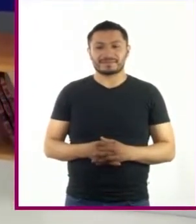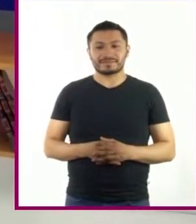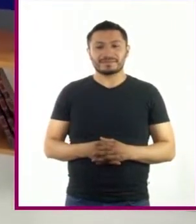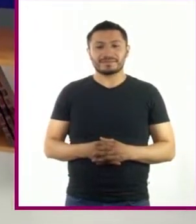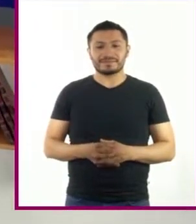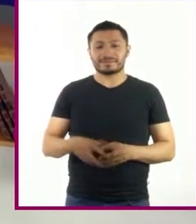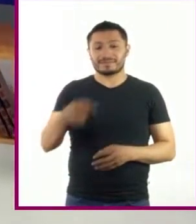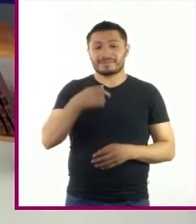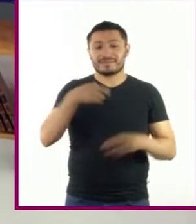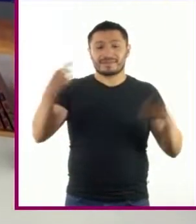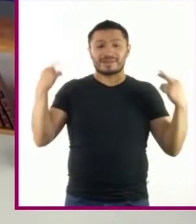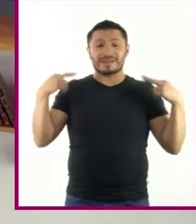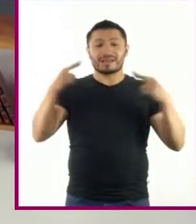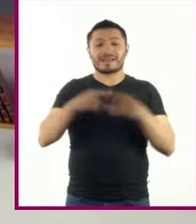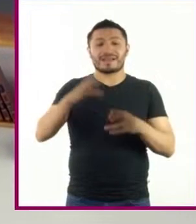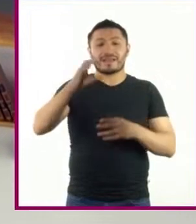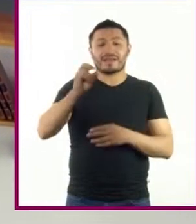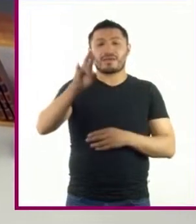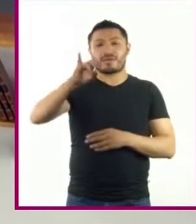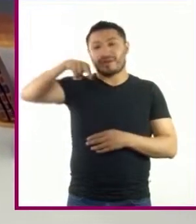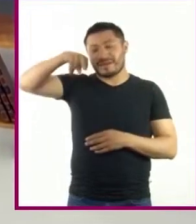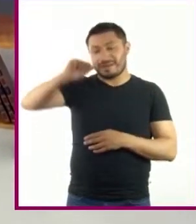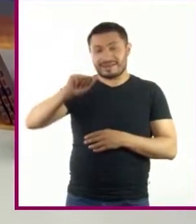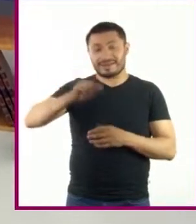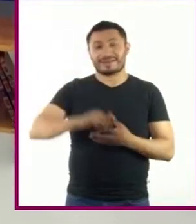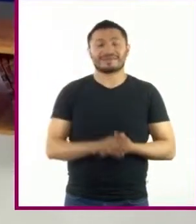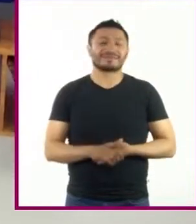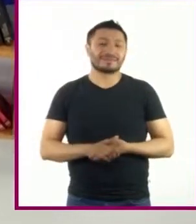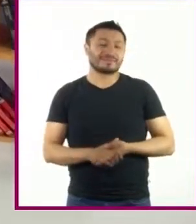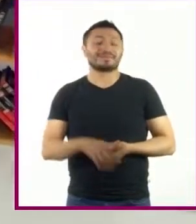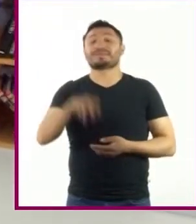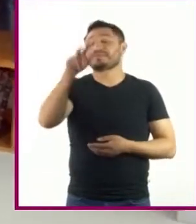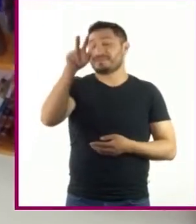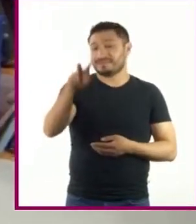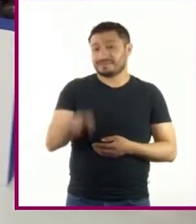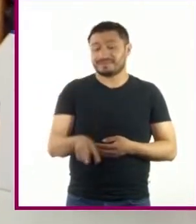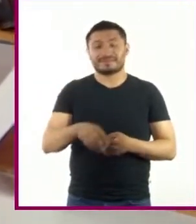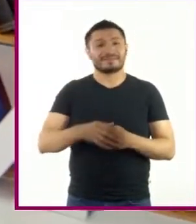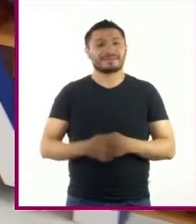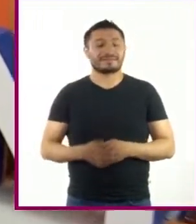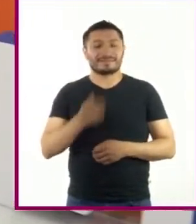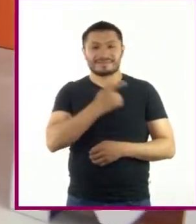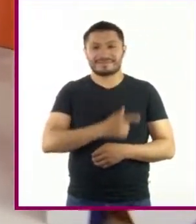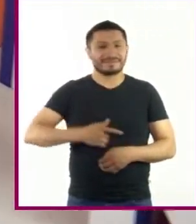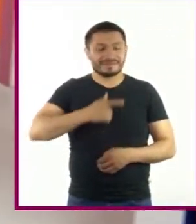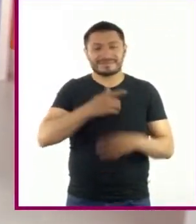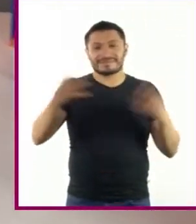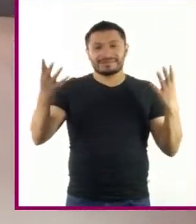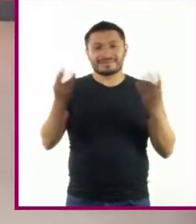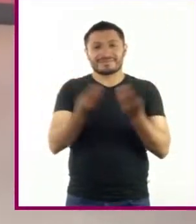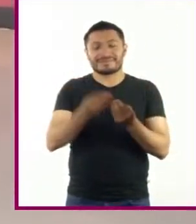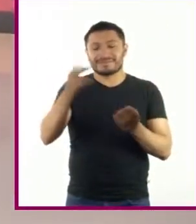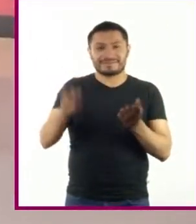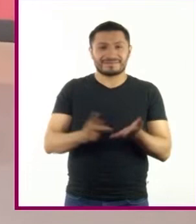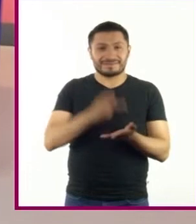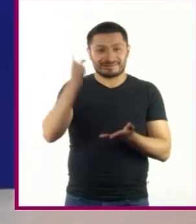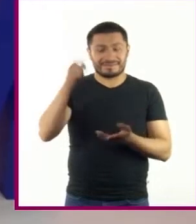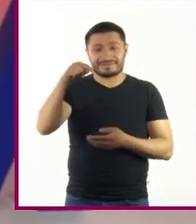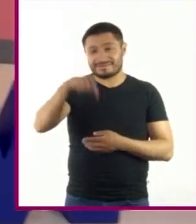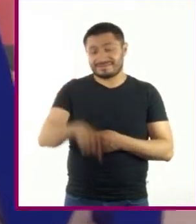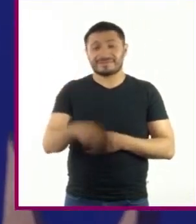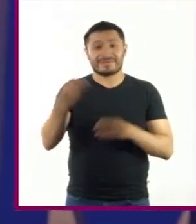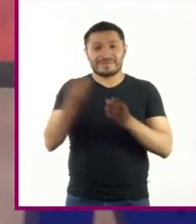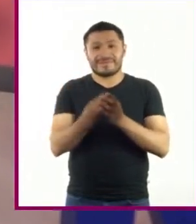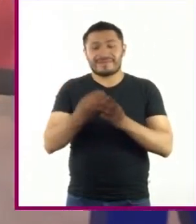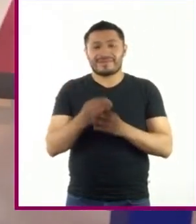Soy la profesora Corina Estefanía Flores González y efectivamente es un gusto encontrarnos por aquí en una sesión